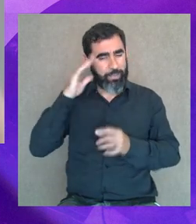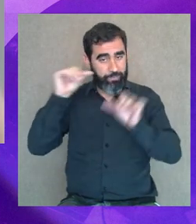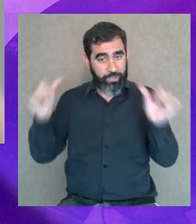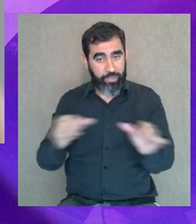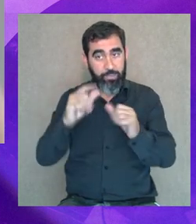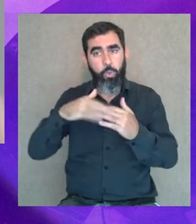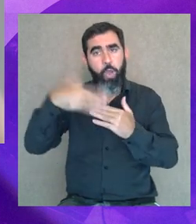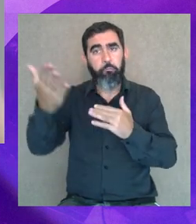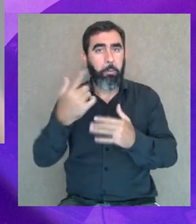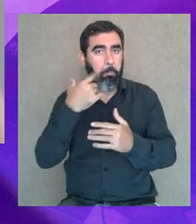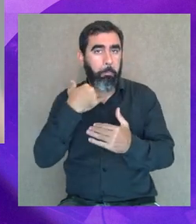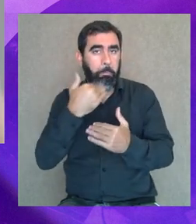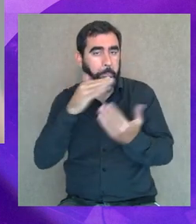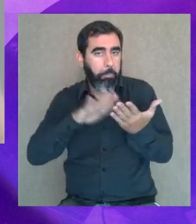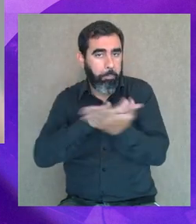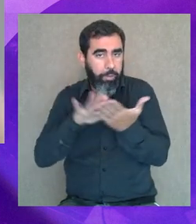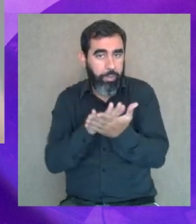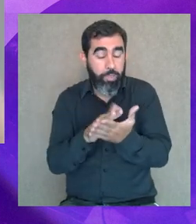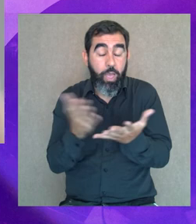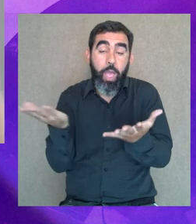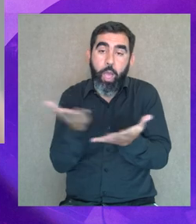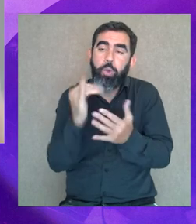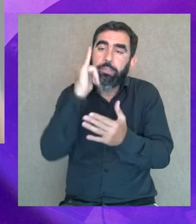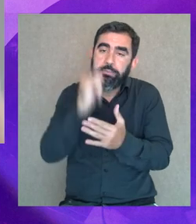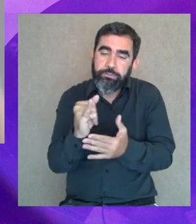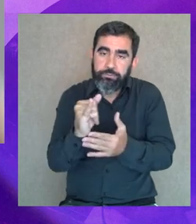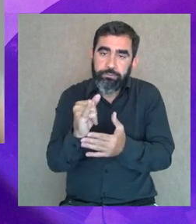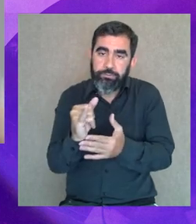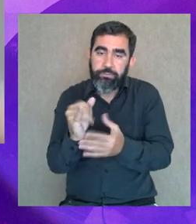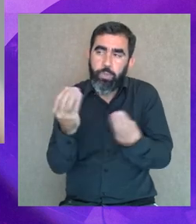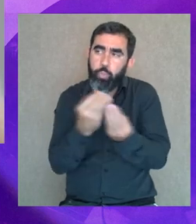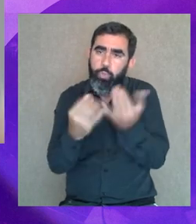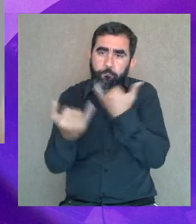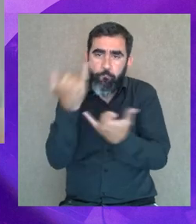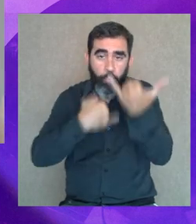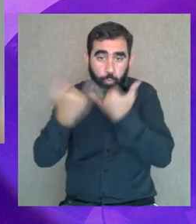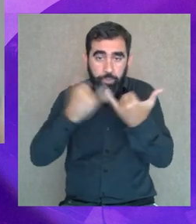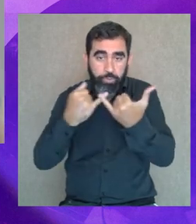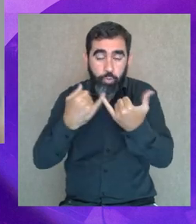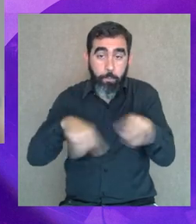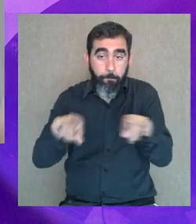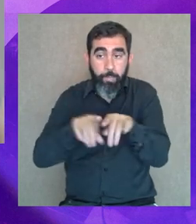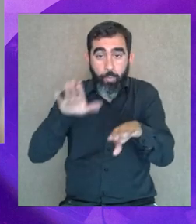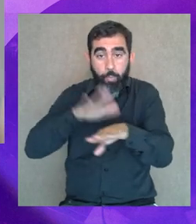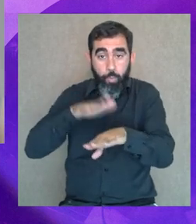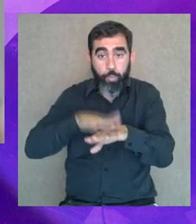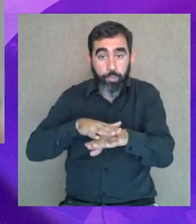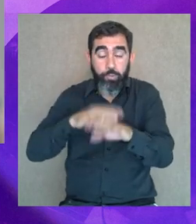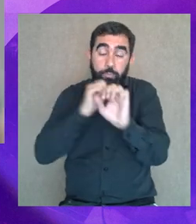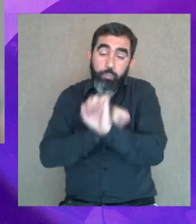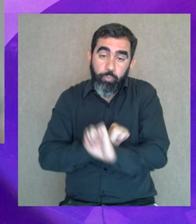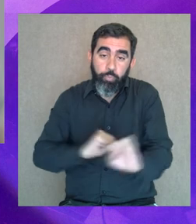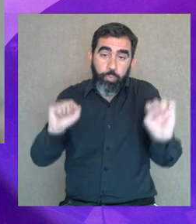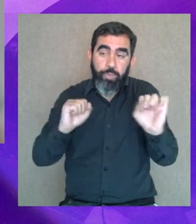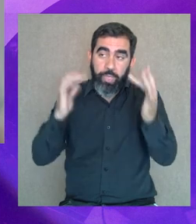pero la fuera no entonces ahora sí sumó un montón de información en paralelo para